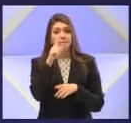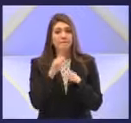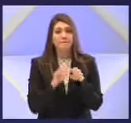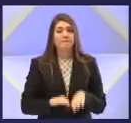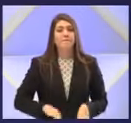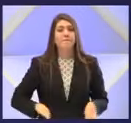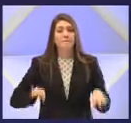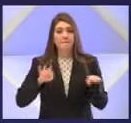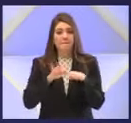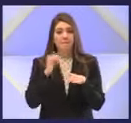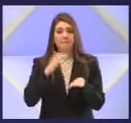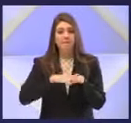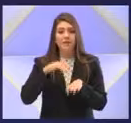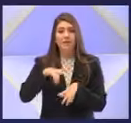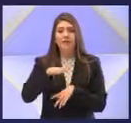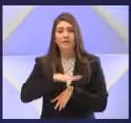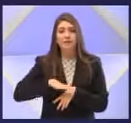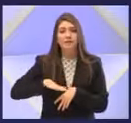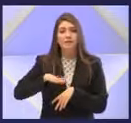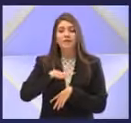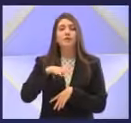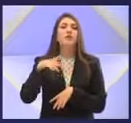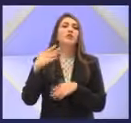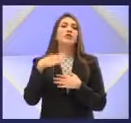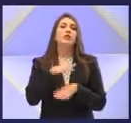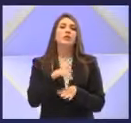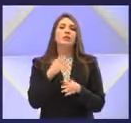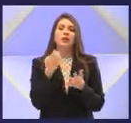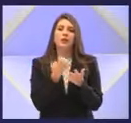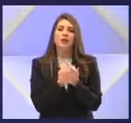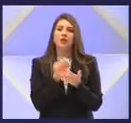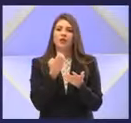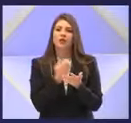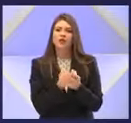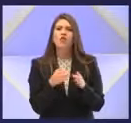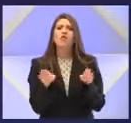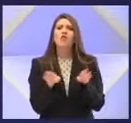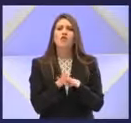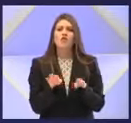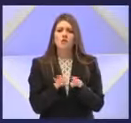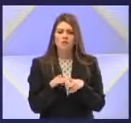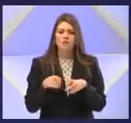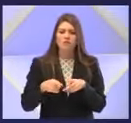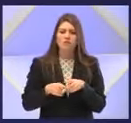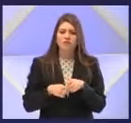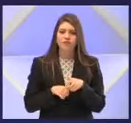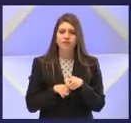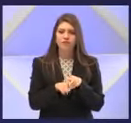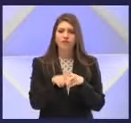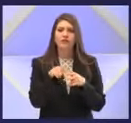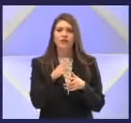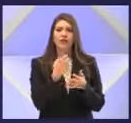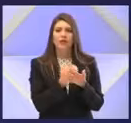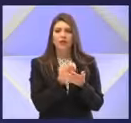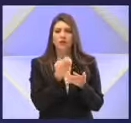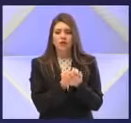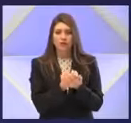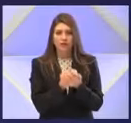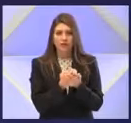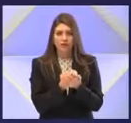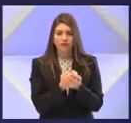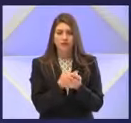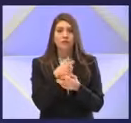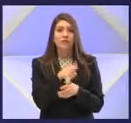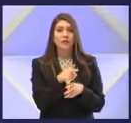región de la economía el cimiento como pensó la economía en la historia y no empezó con el mercado